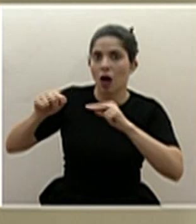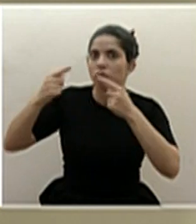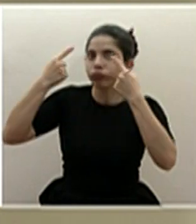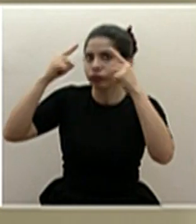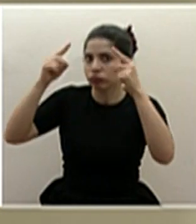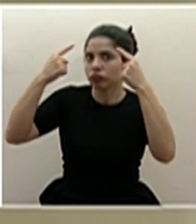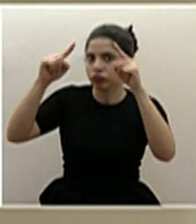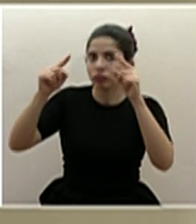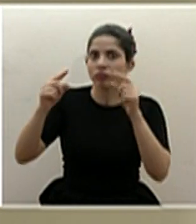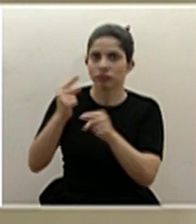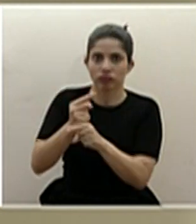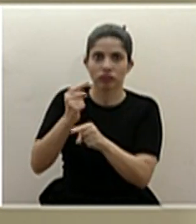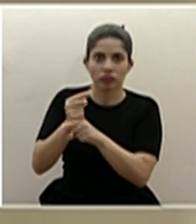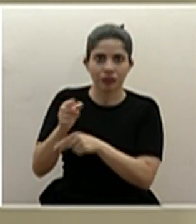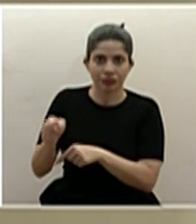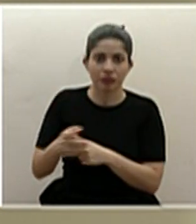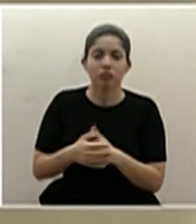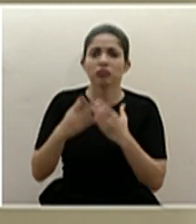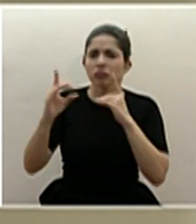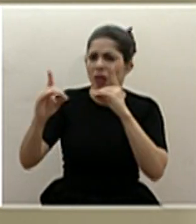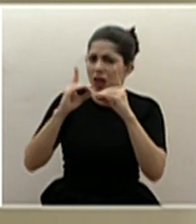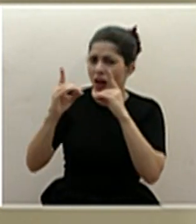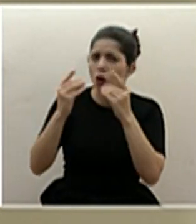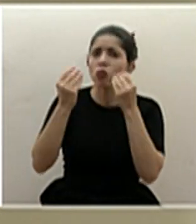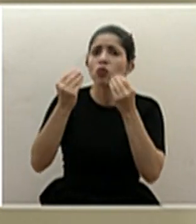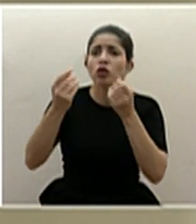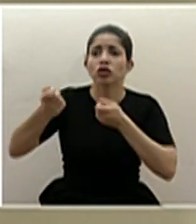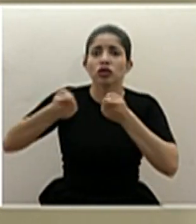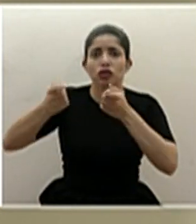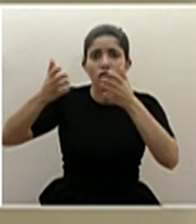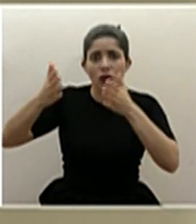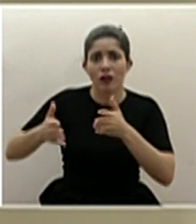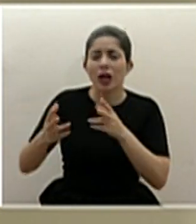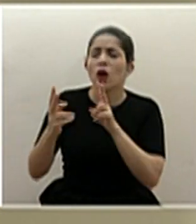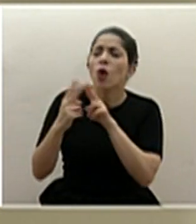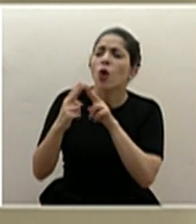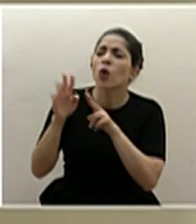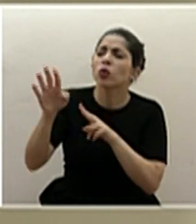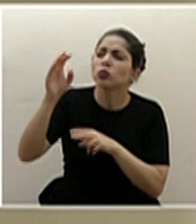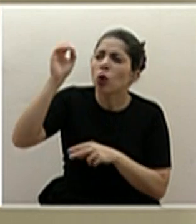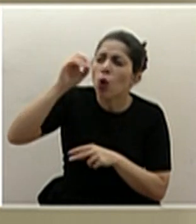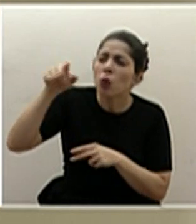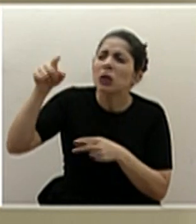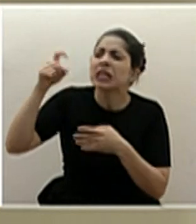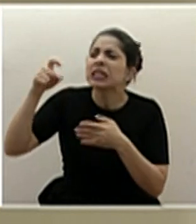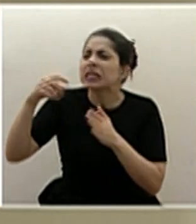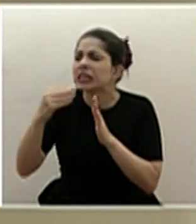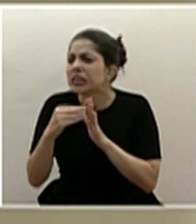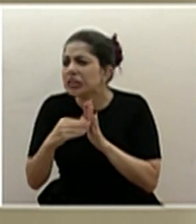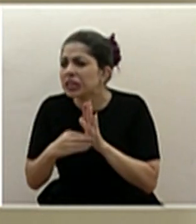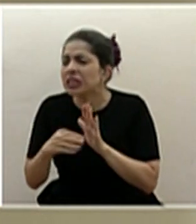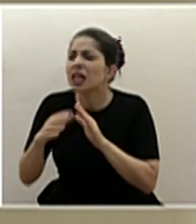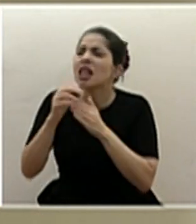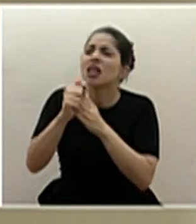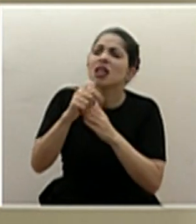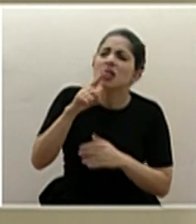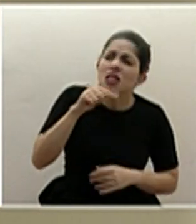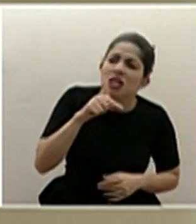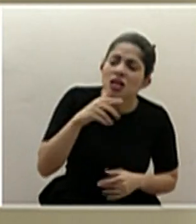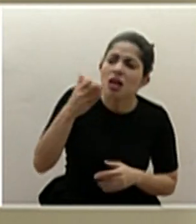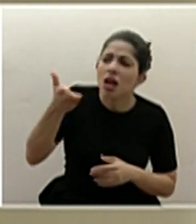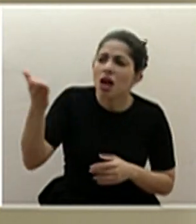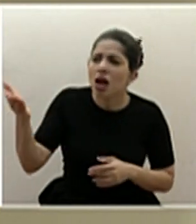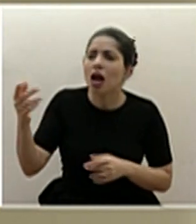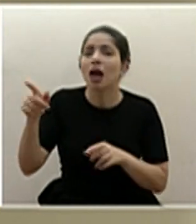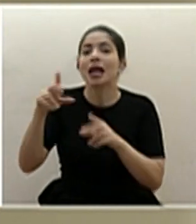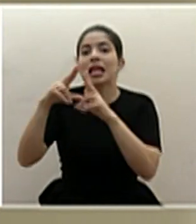y adecuado. Tuvimos diálogo con muchos de los transportistas para conocer sus puntos de vista, sus necesidades, el tema de los liderazgos, tanto